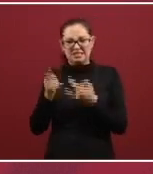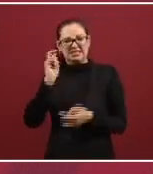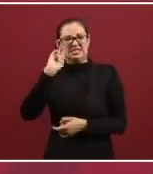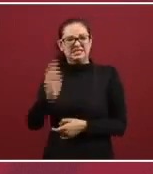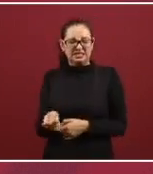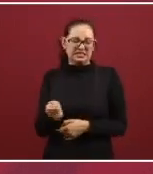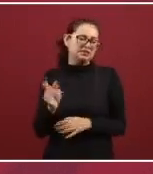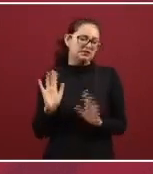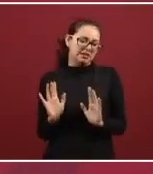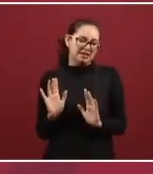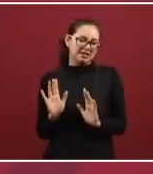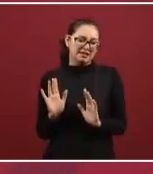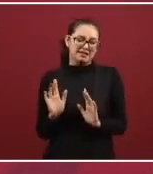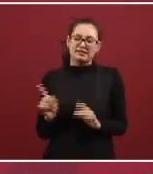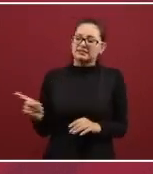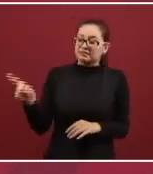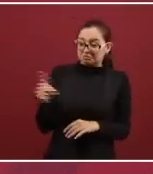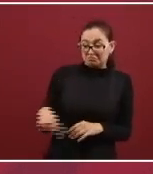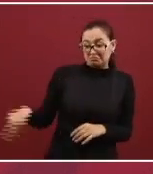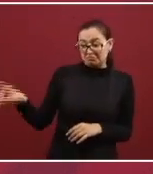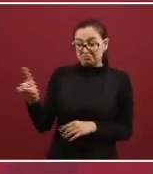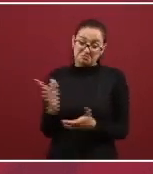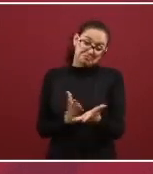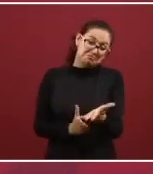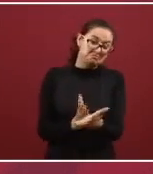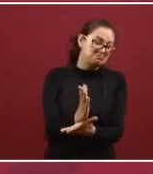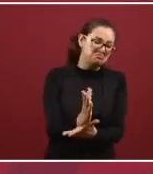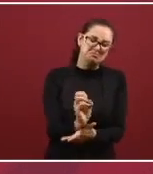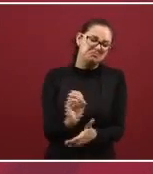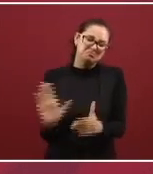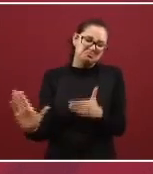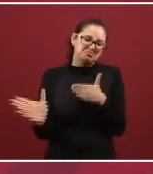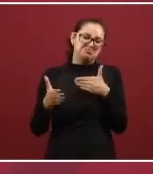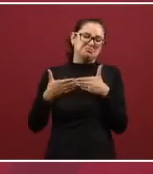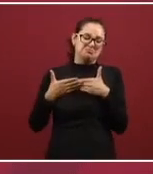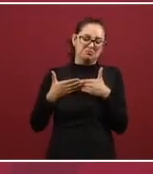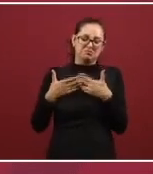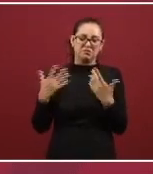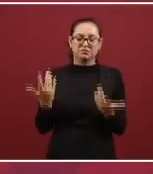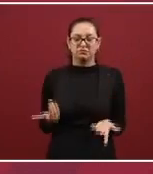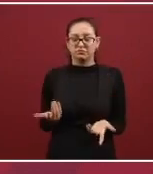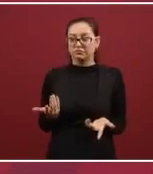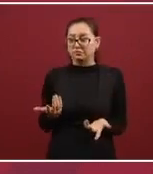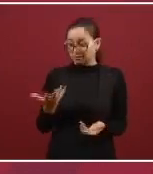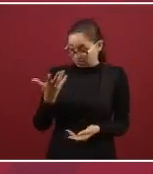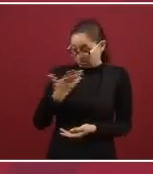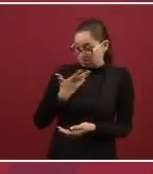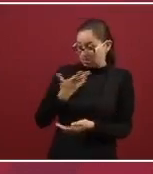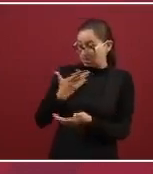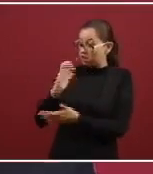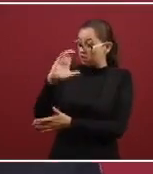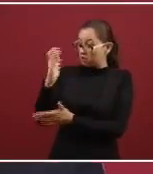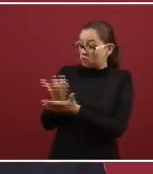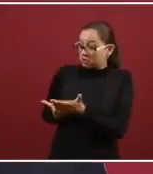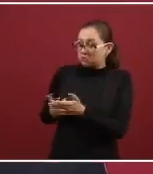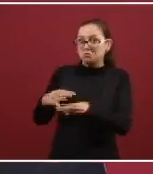Abren la puerta o la cierran. Si tienen esos contratos y